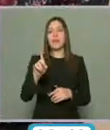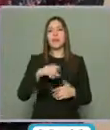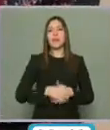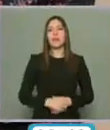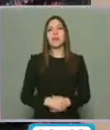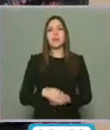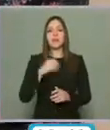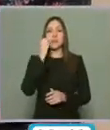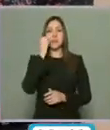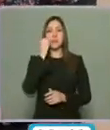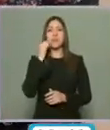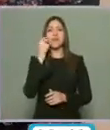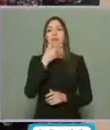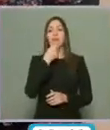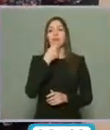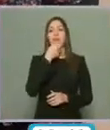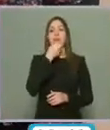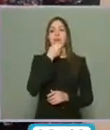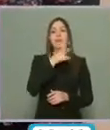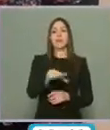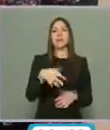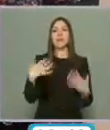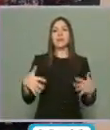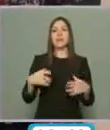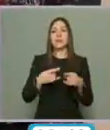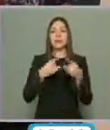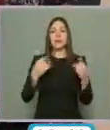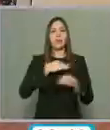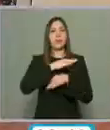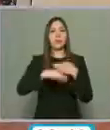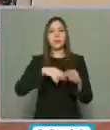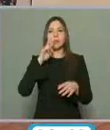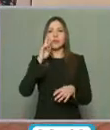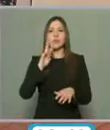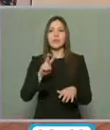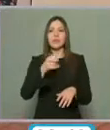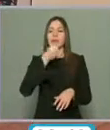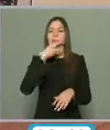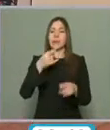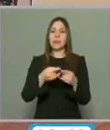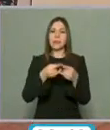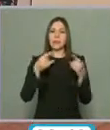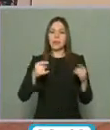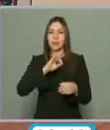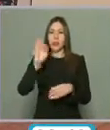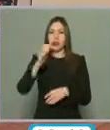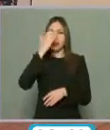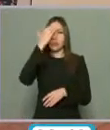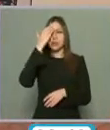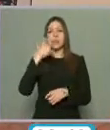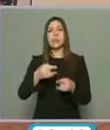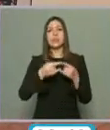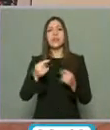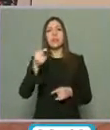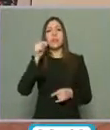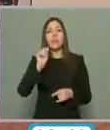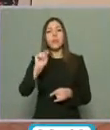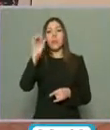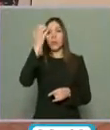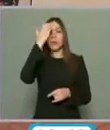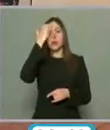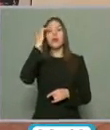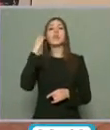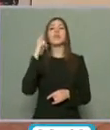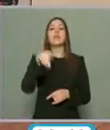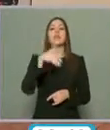Uh-huh. Se fascinó con esta historia, como nos fascinamos todos cuando la conocemos. Es una historia aún poco conocida. Fascinante. Y